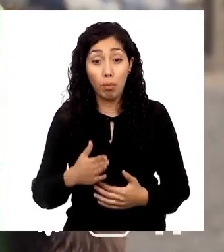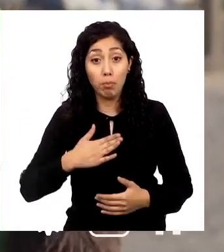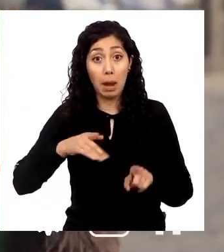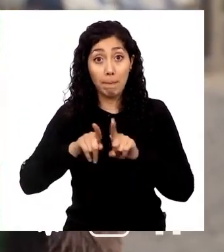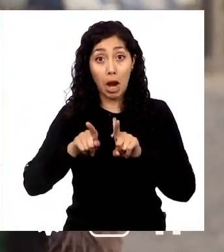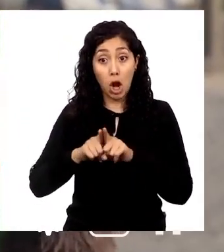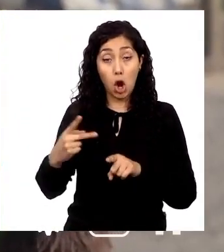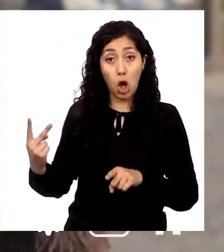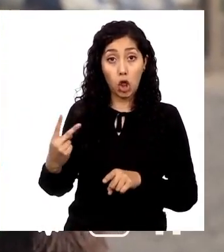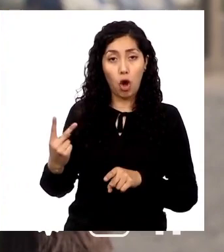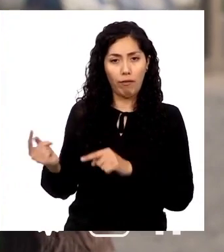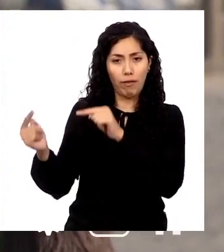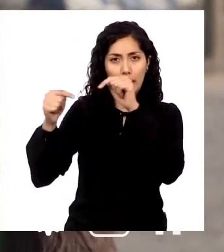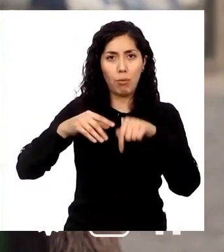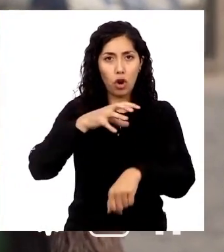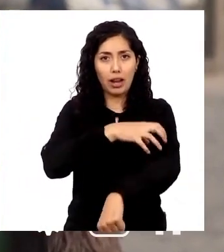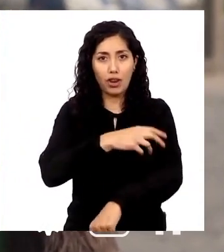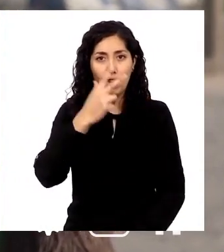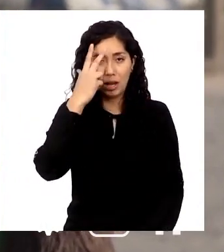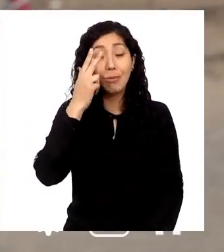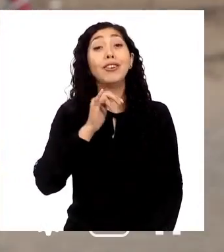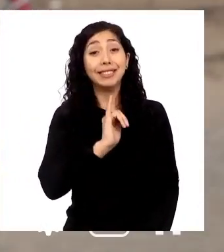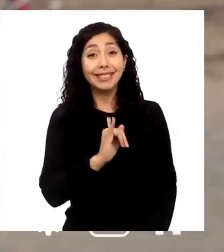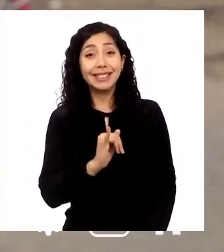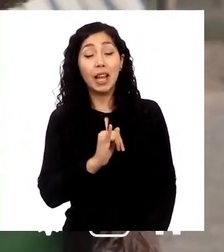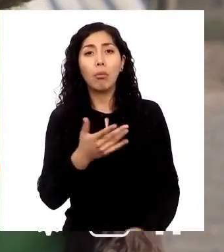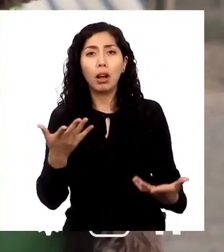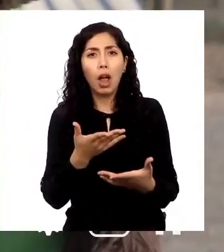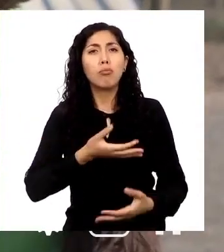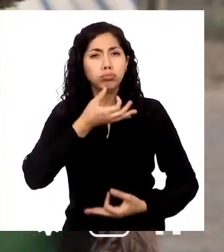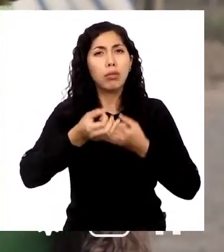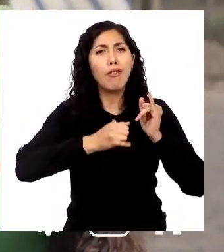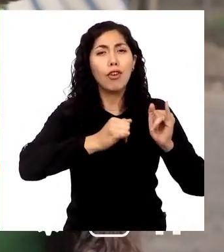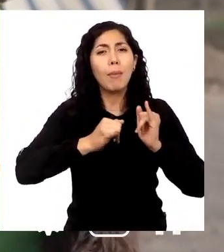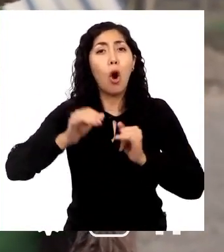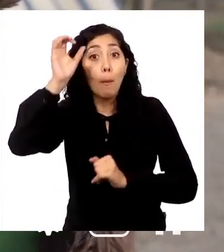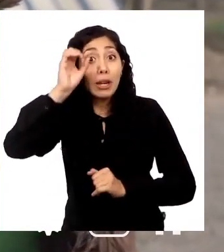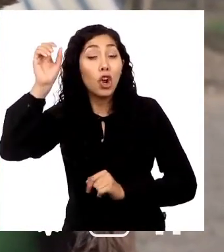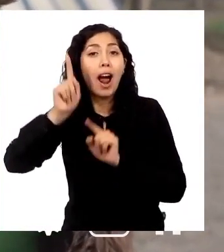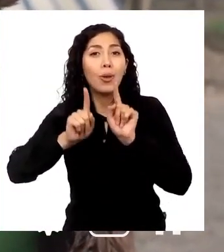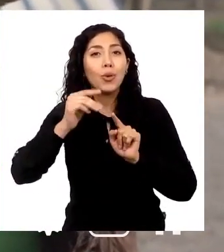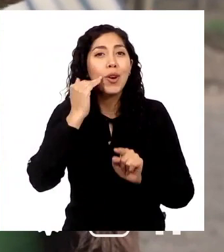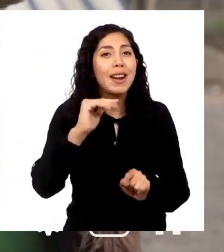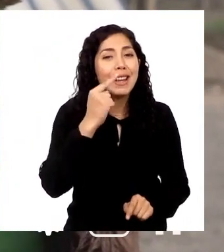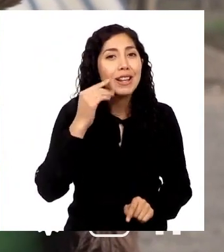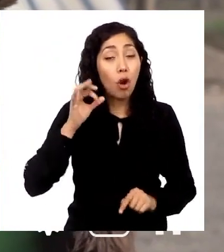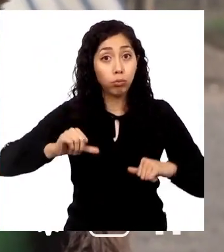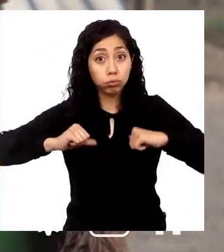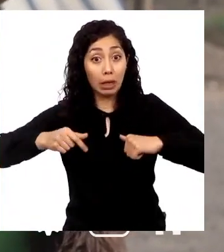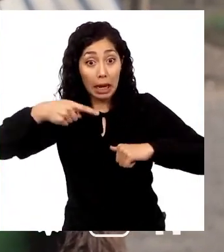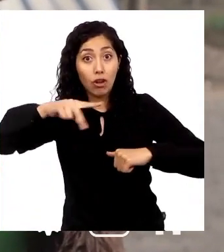Junto a mi hermano Eusebio nos vinimos a la región de Coquimbo. ¡Así es! Para darles a conocer la opinión de algunos niños, niñas